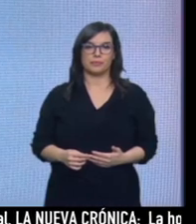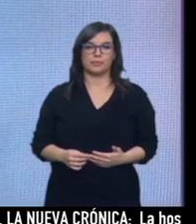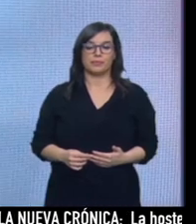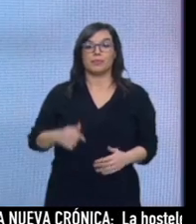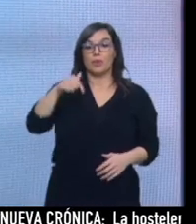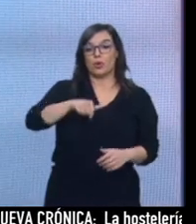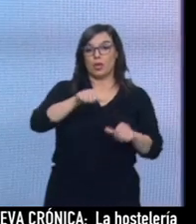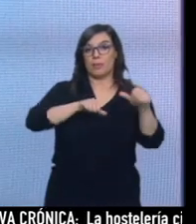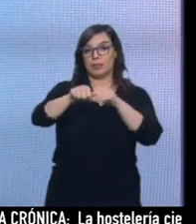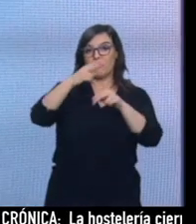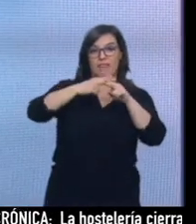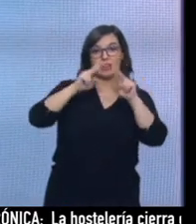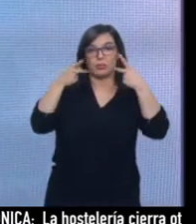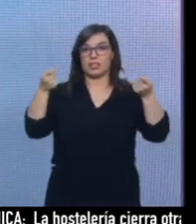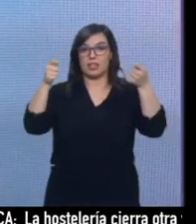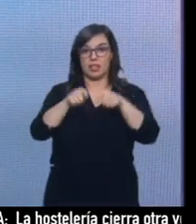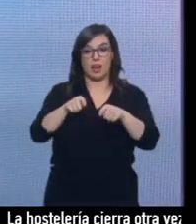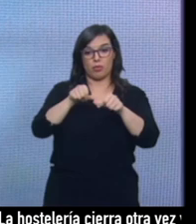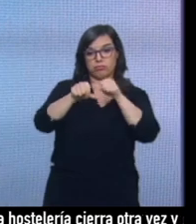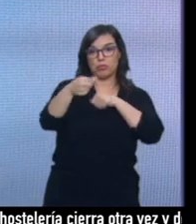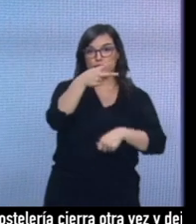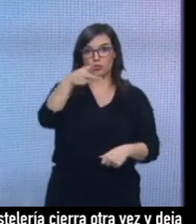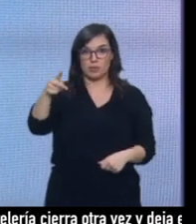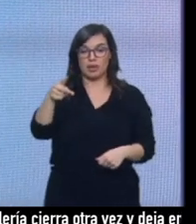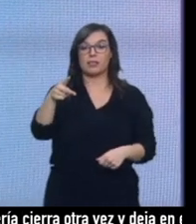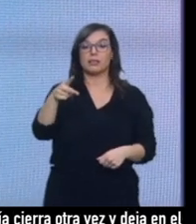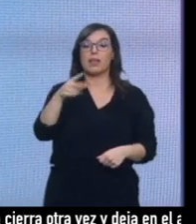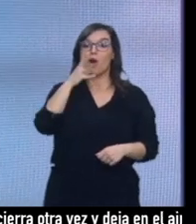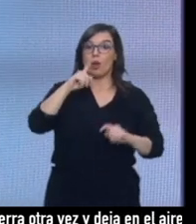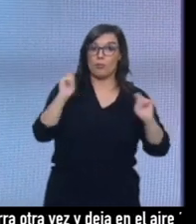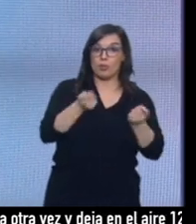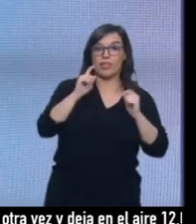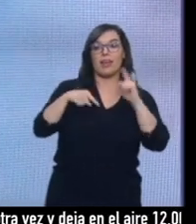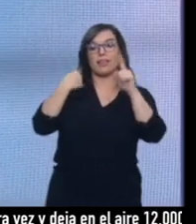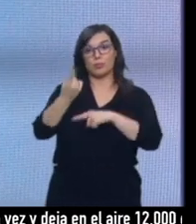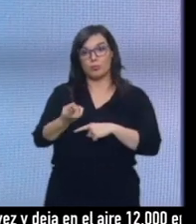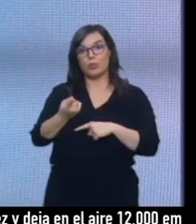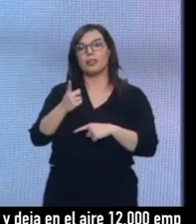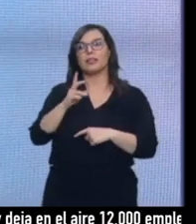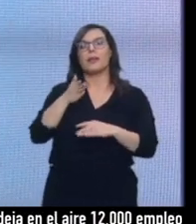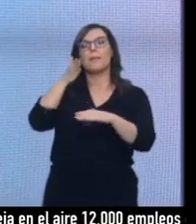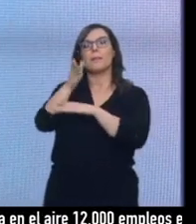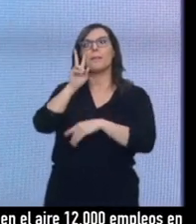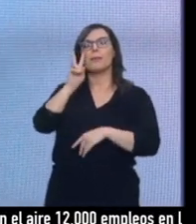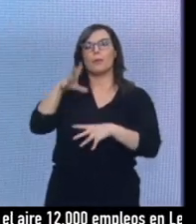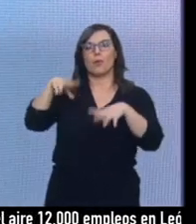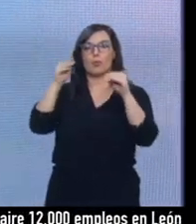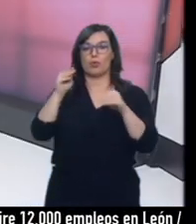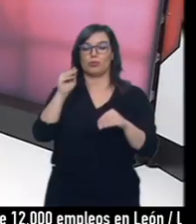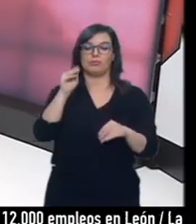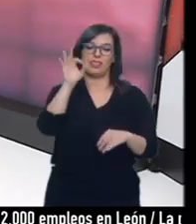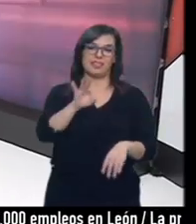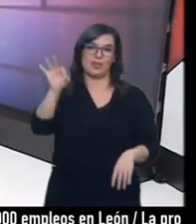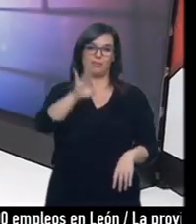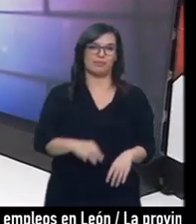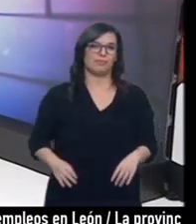Desde hoy la hostelería está cerrada durante 2 semanas. A la vuelta de la publicidad estaremos en Burgos en unos minutos. Hasta ahora.